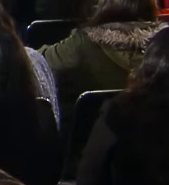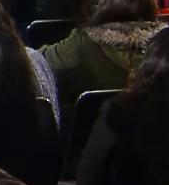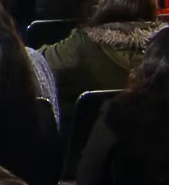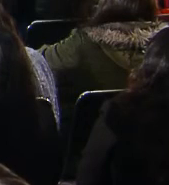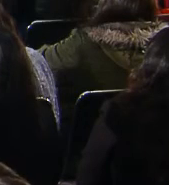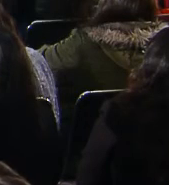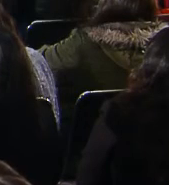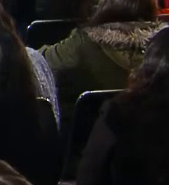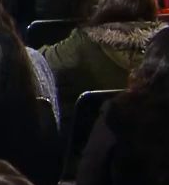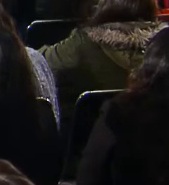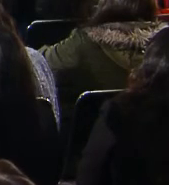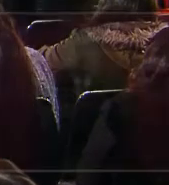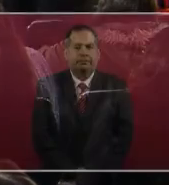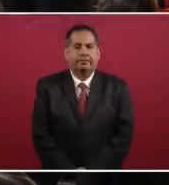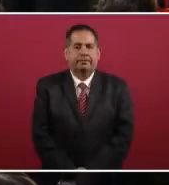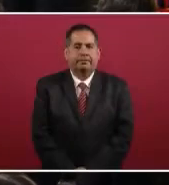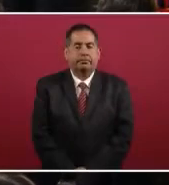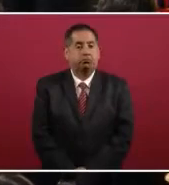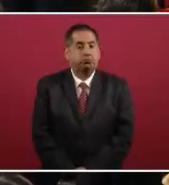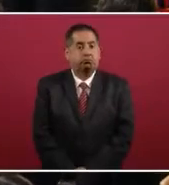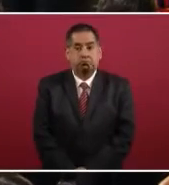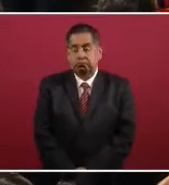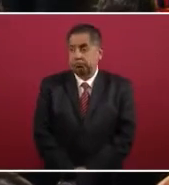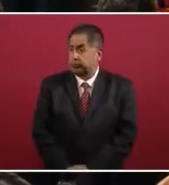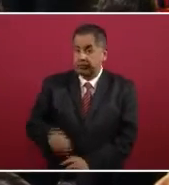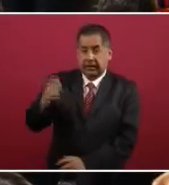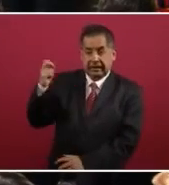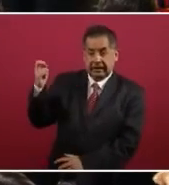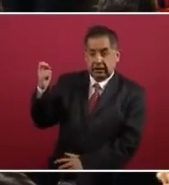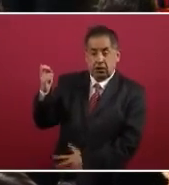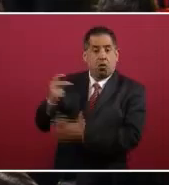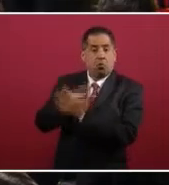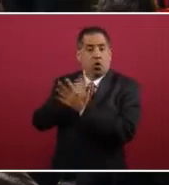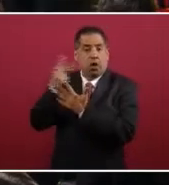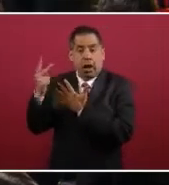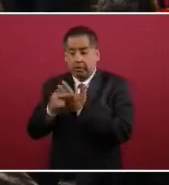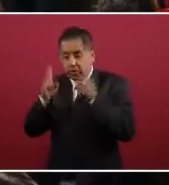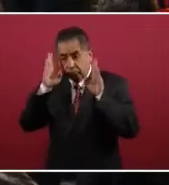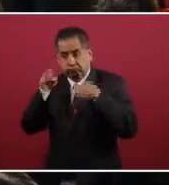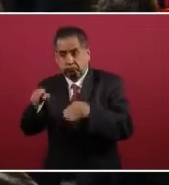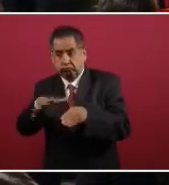Entonces, en estos programas que van dirigidos a los más pobres,